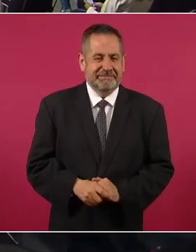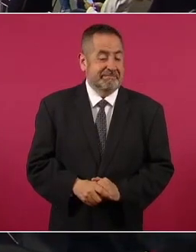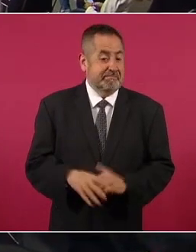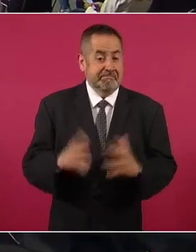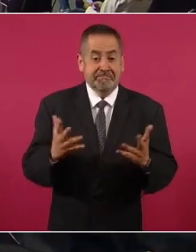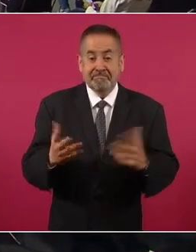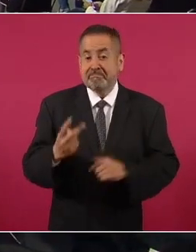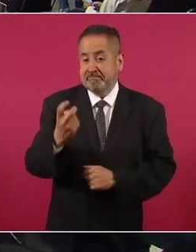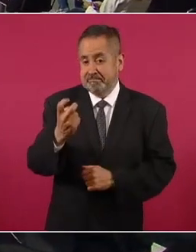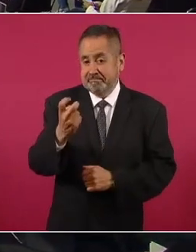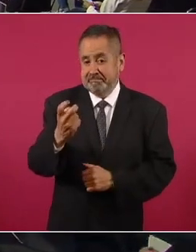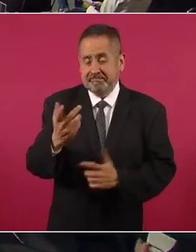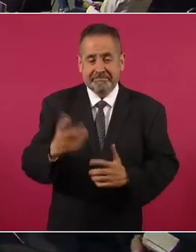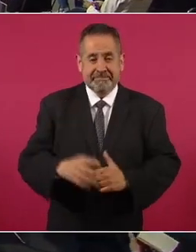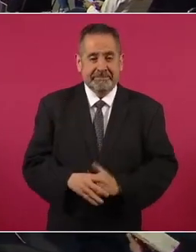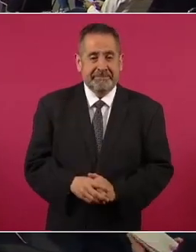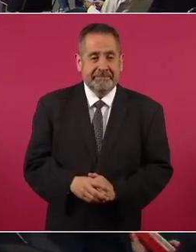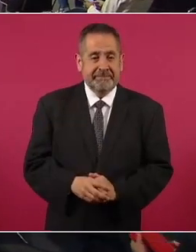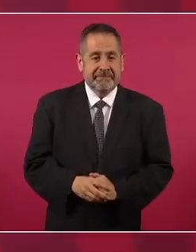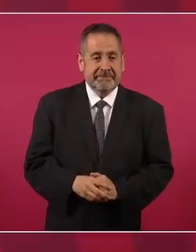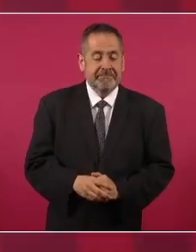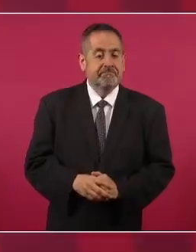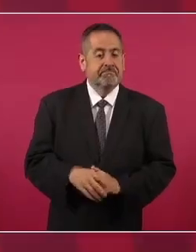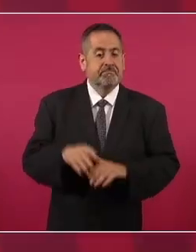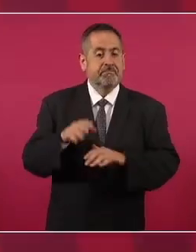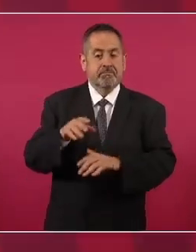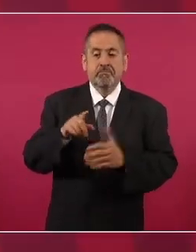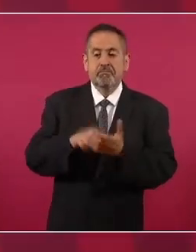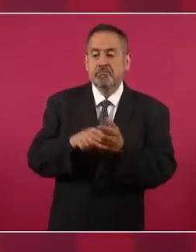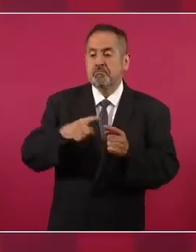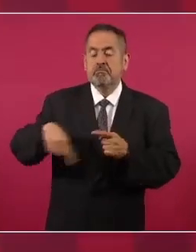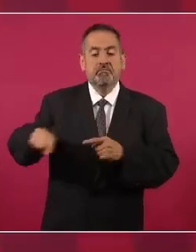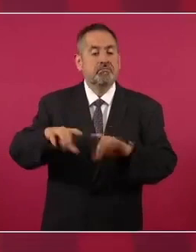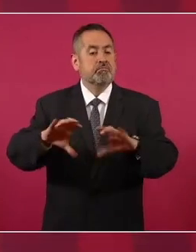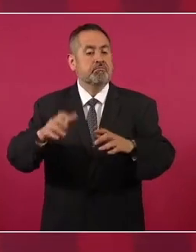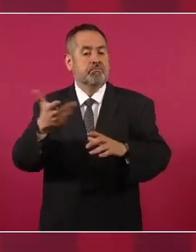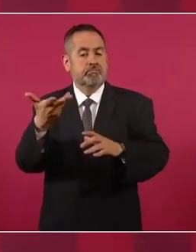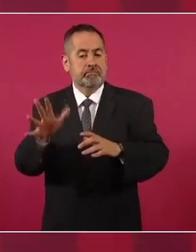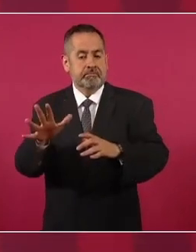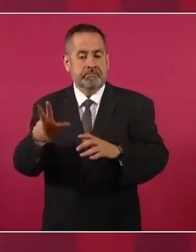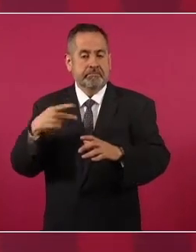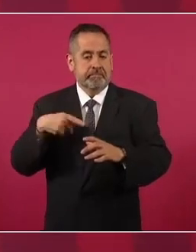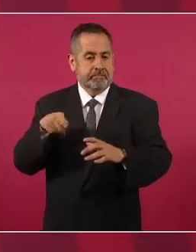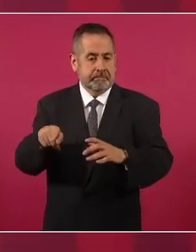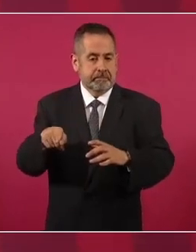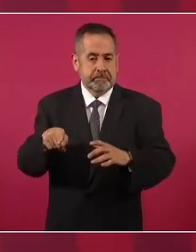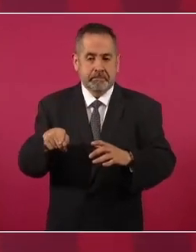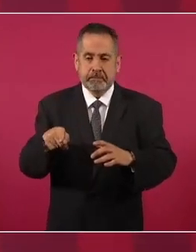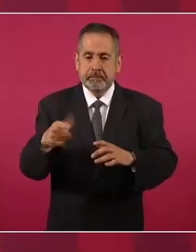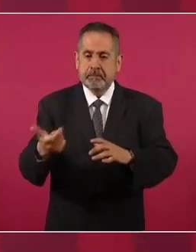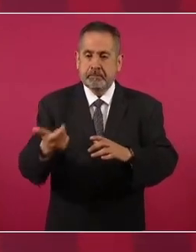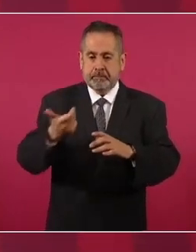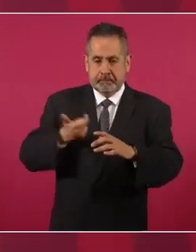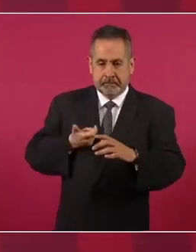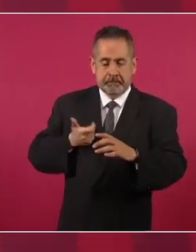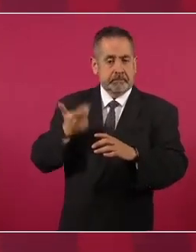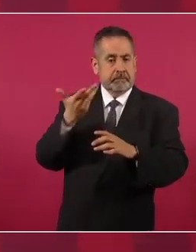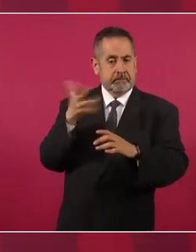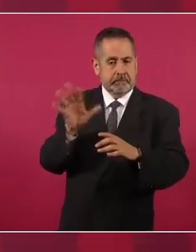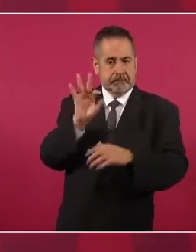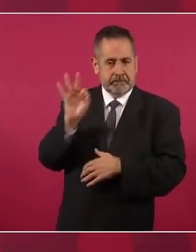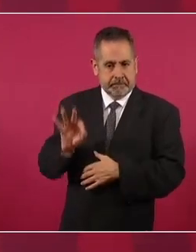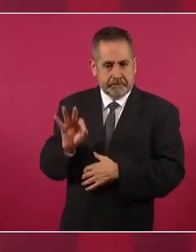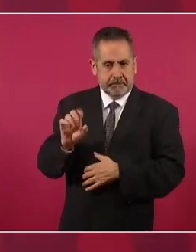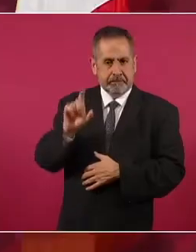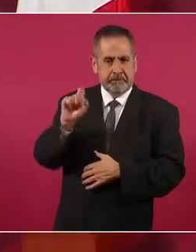pero esos. Hablo de los comunes, 10. Entonces, me das 10%,